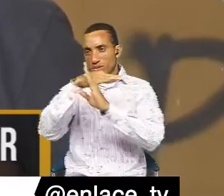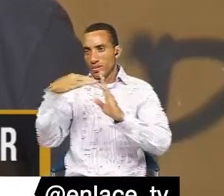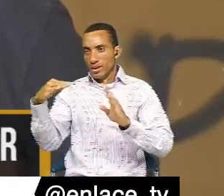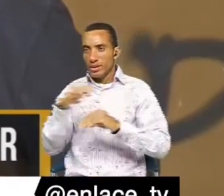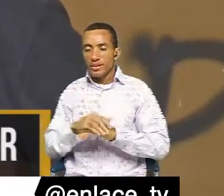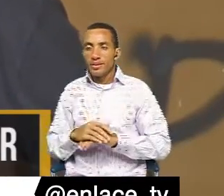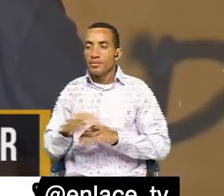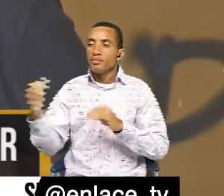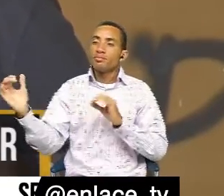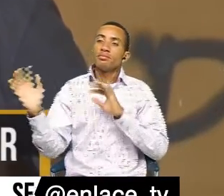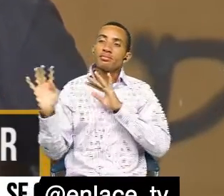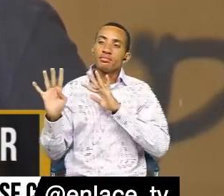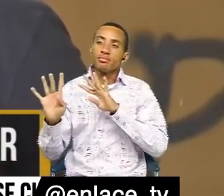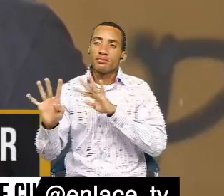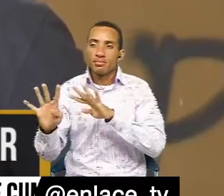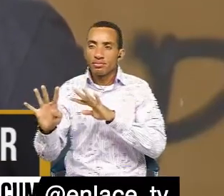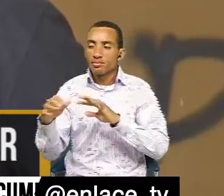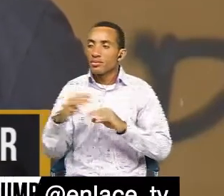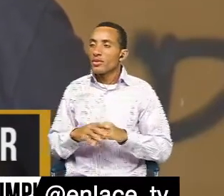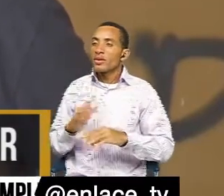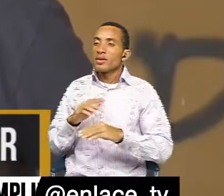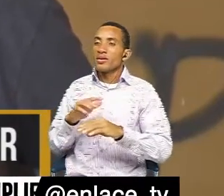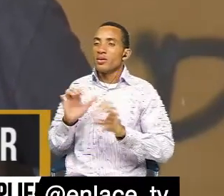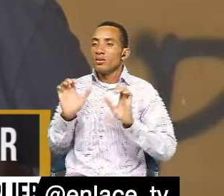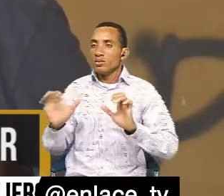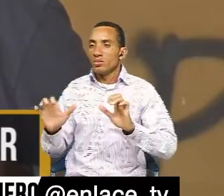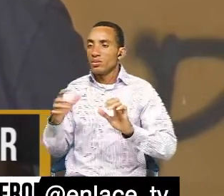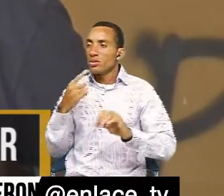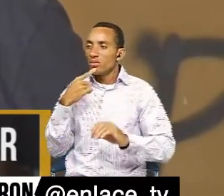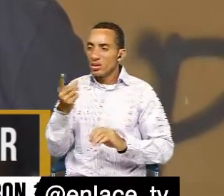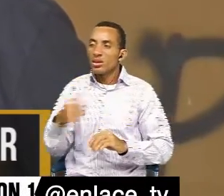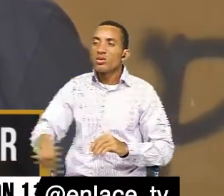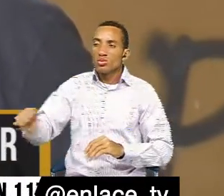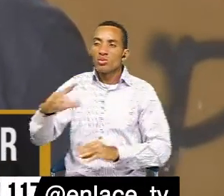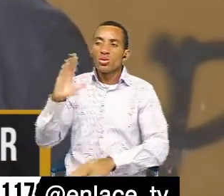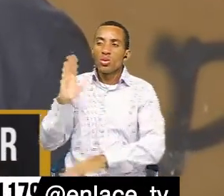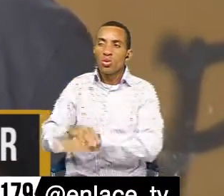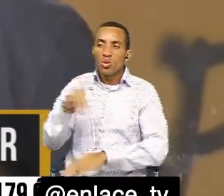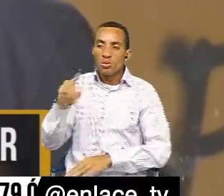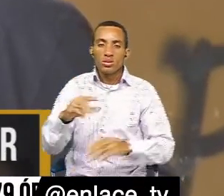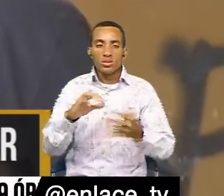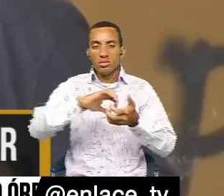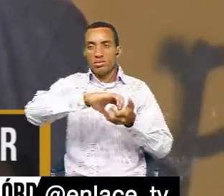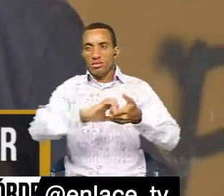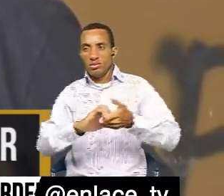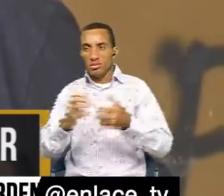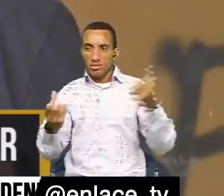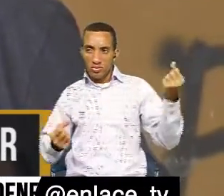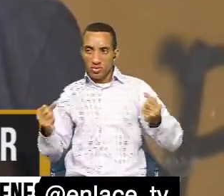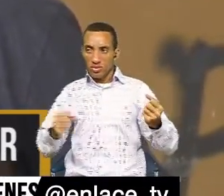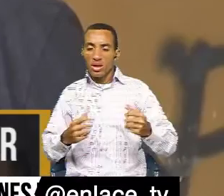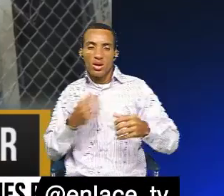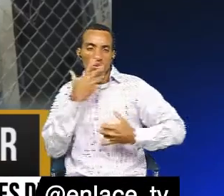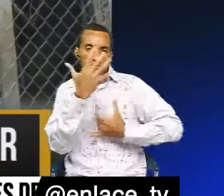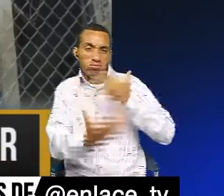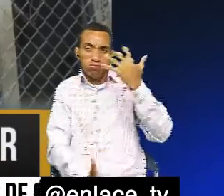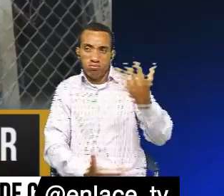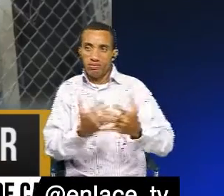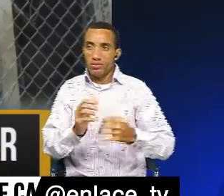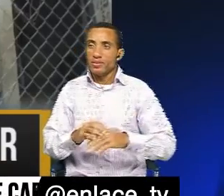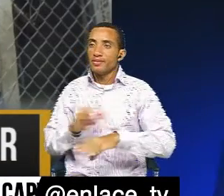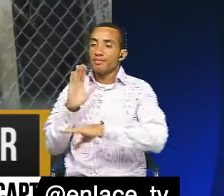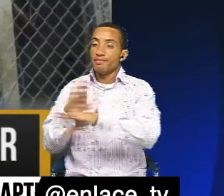Martín. Sacan una excusa de una quema, una tractomula, y lo que le da pie para reprimir al movimiento que se está viendo en San Martín. En